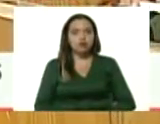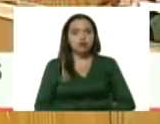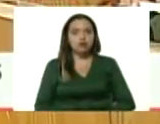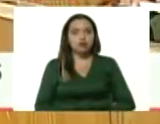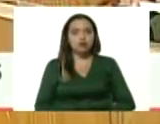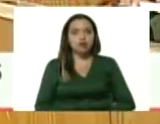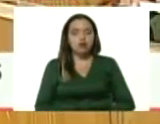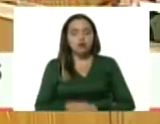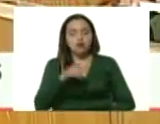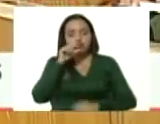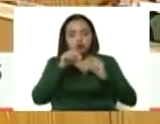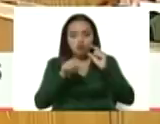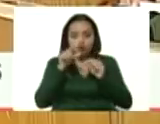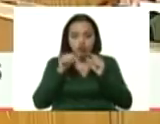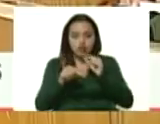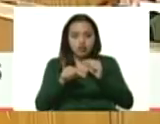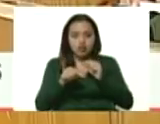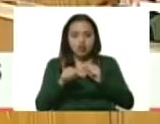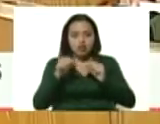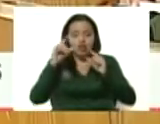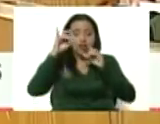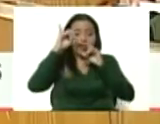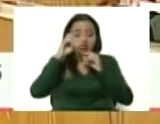Periscope, Twitter e Instagram.